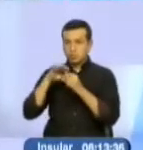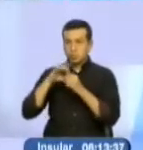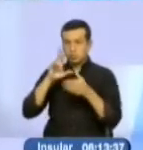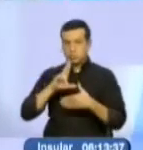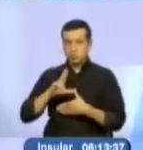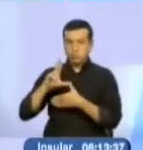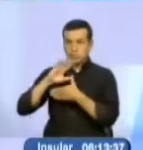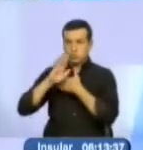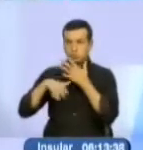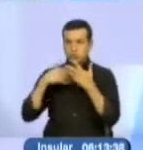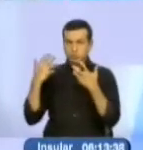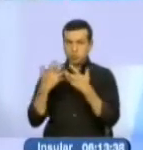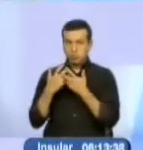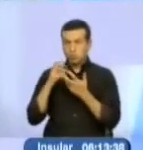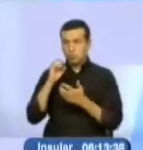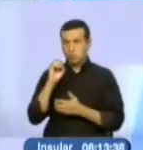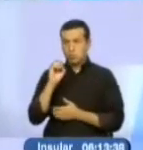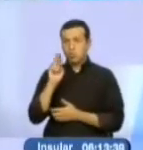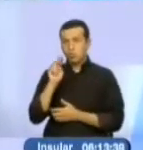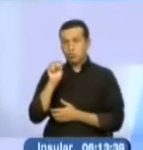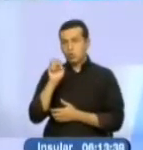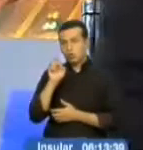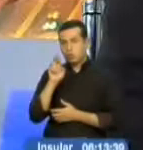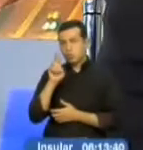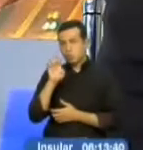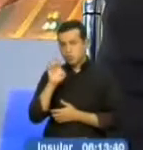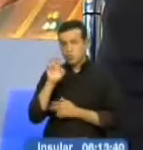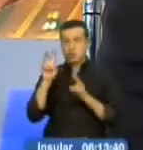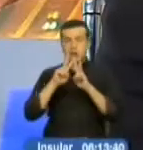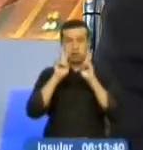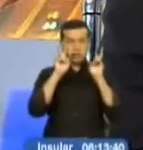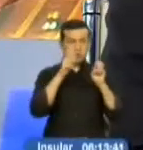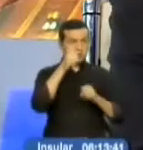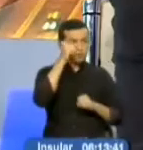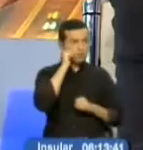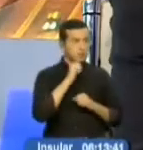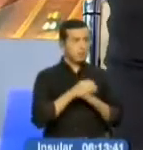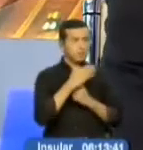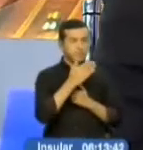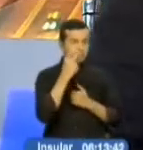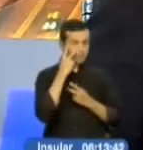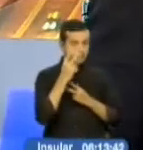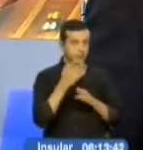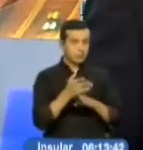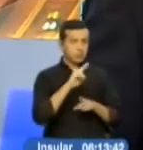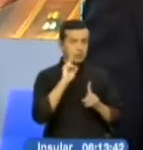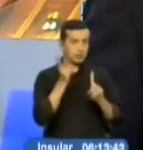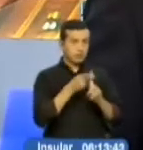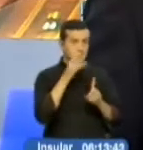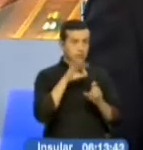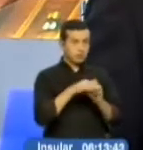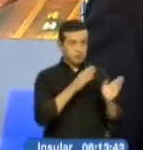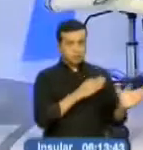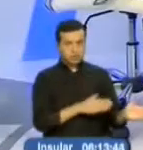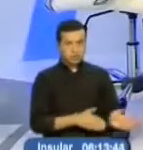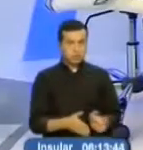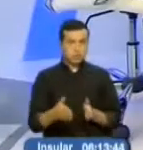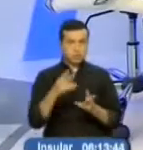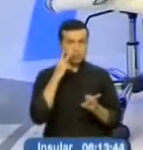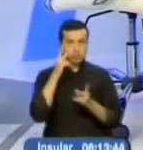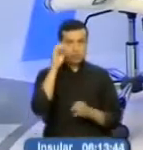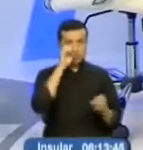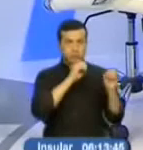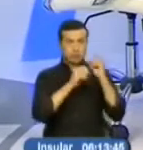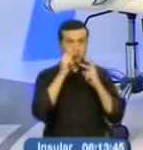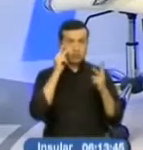reunidos en unión esto en relación a lo sucedido el día ayer usted estuvo presente en la segunda vuelta electoral los observadores